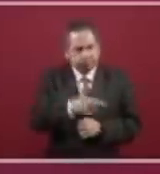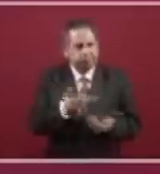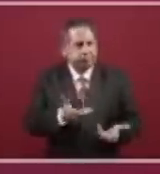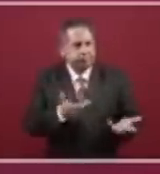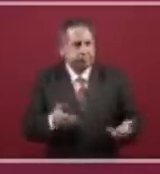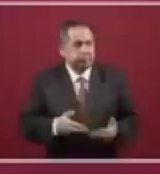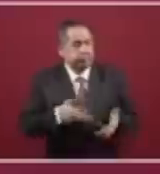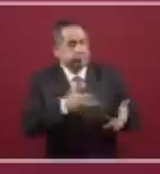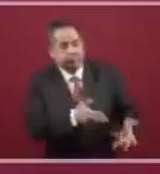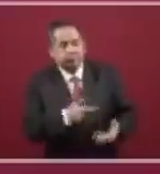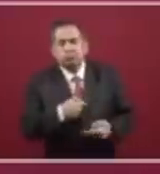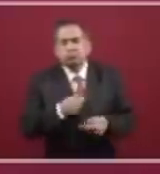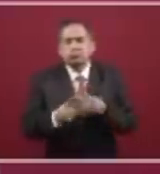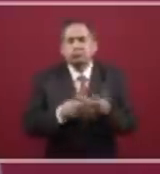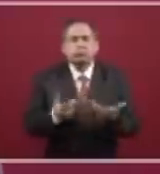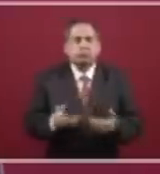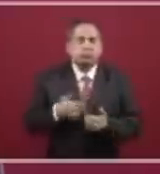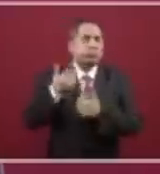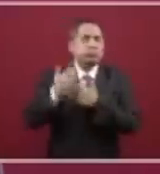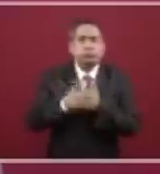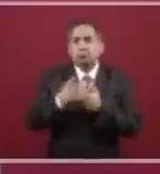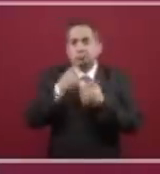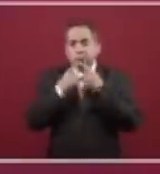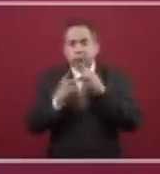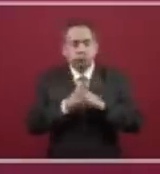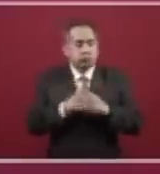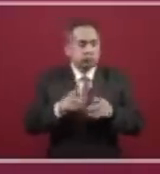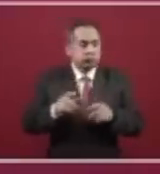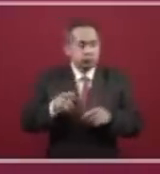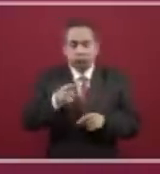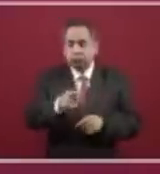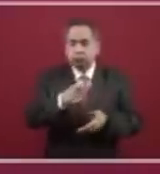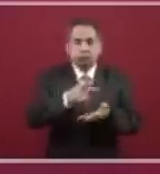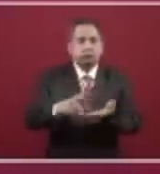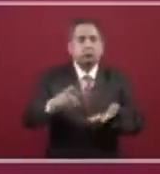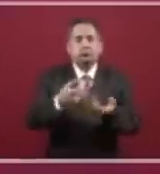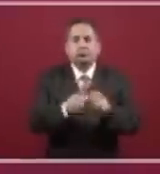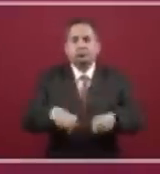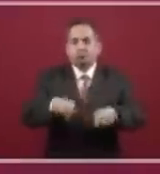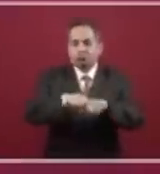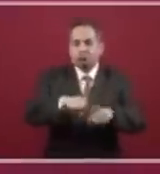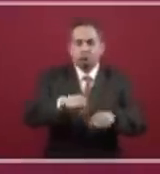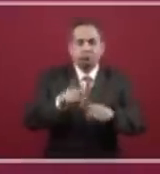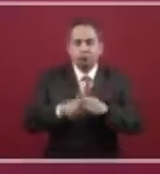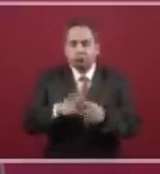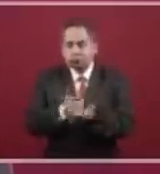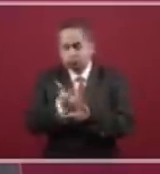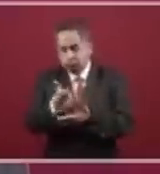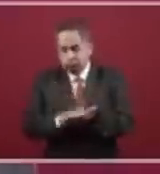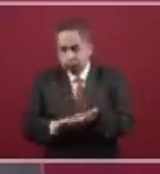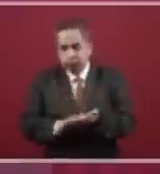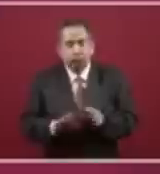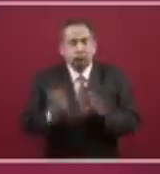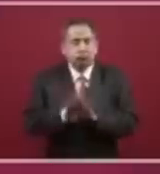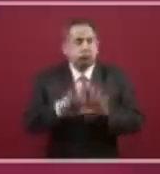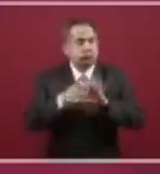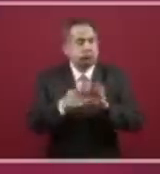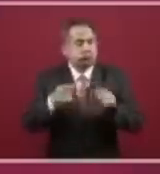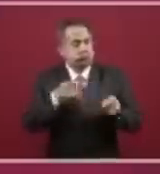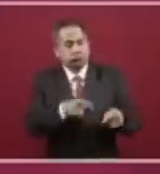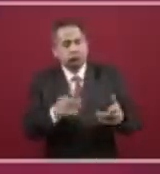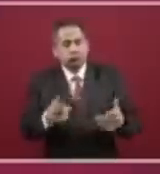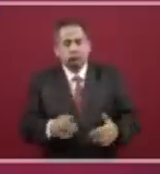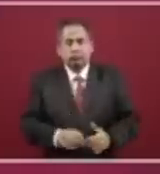y cómo se renegociarían con los tenedores de bonos inversionistas y financieros de la fibra